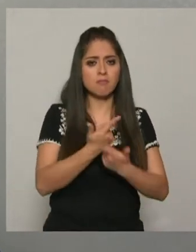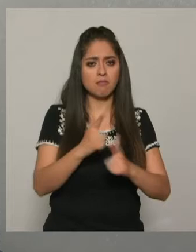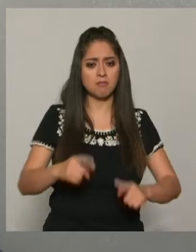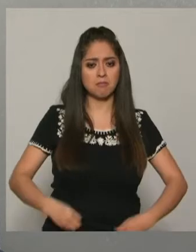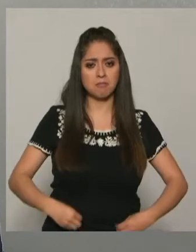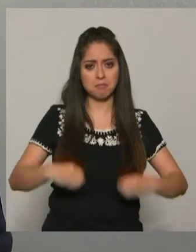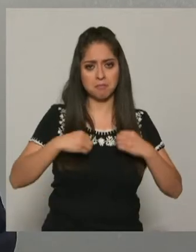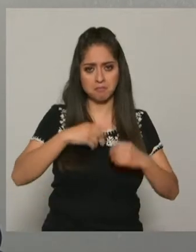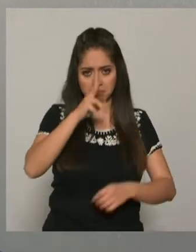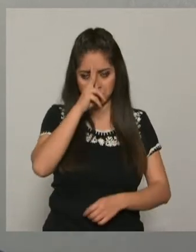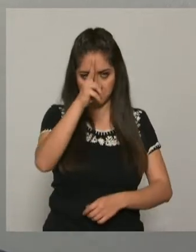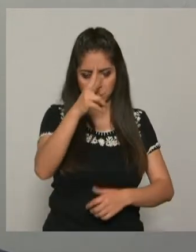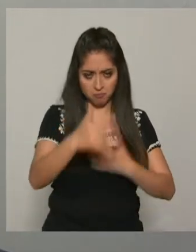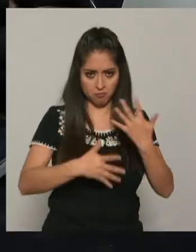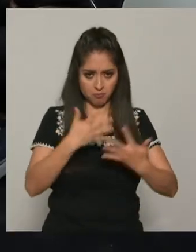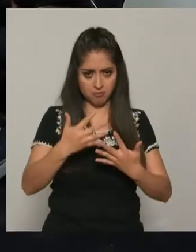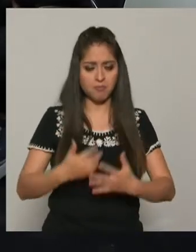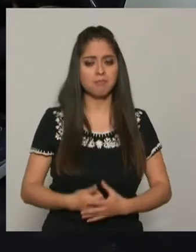violencia. Totalmente.